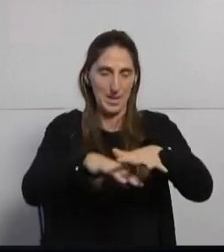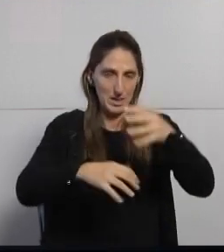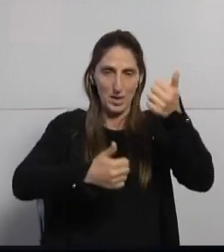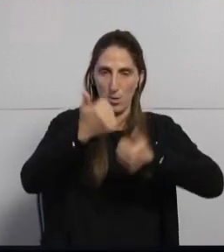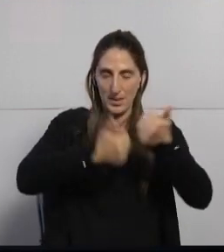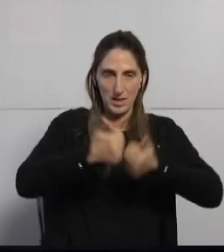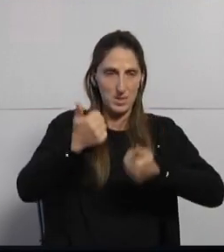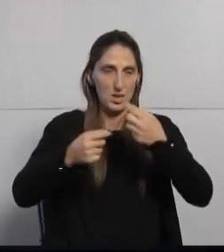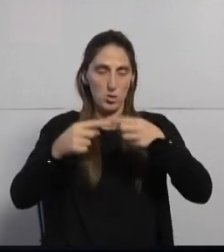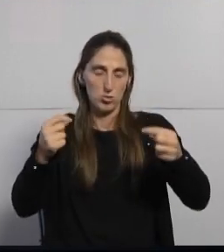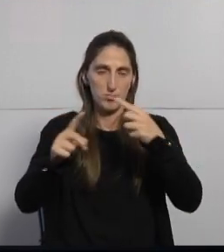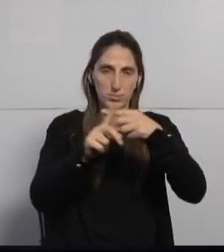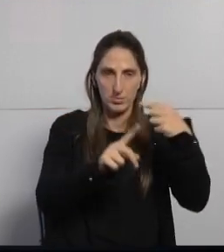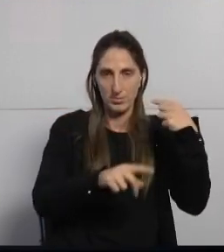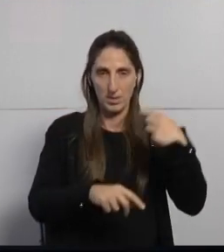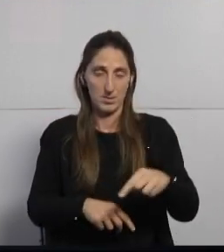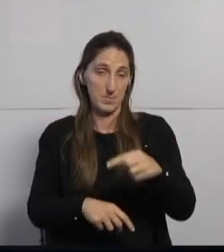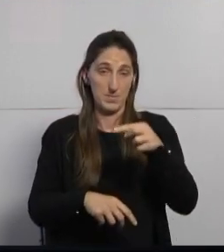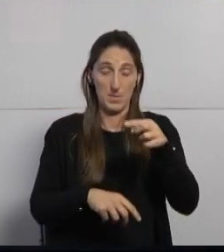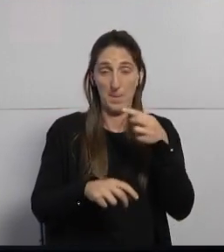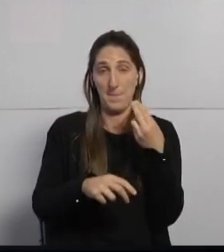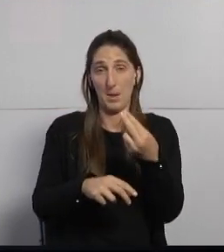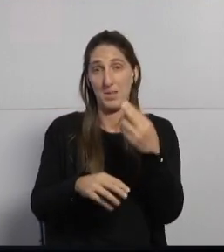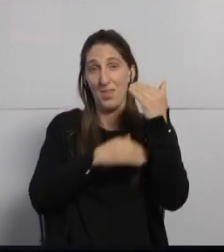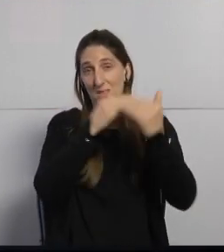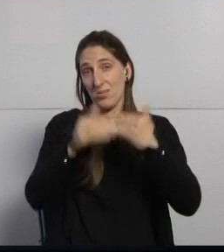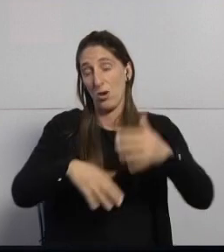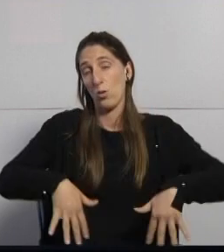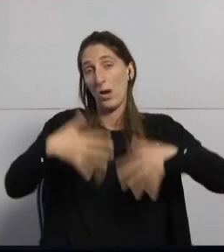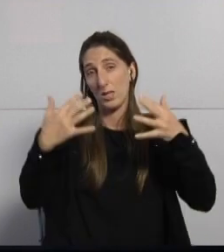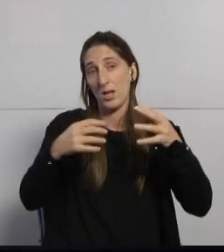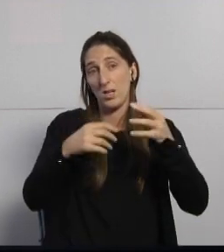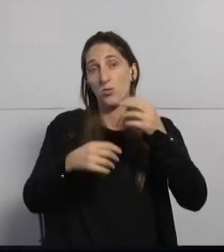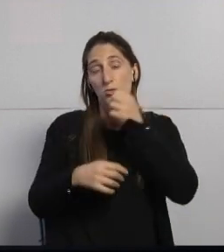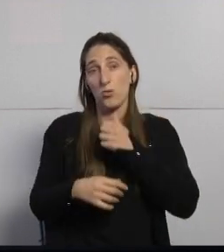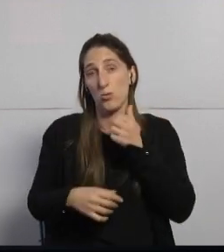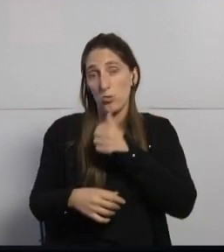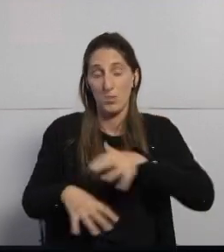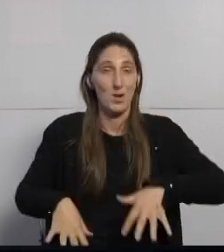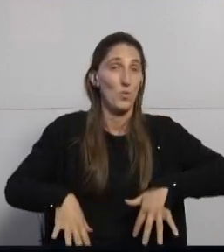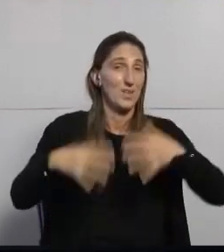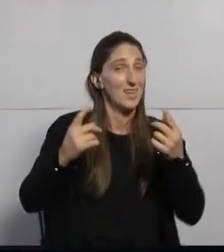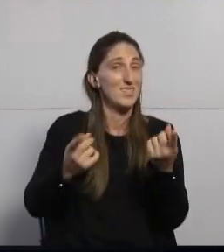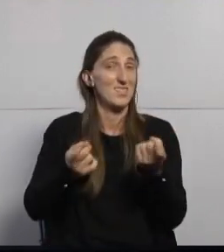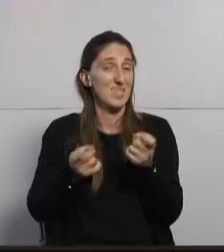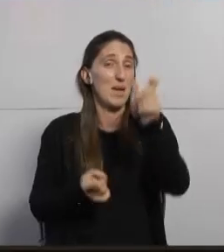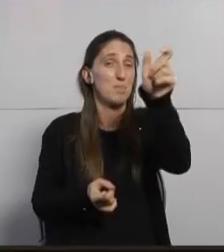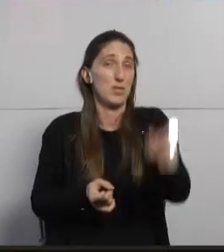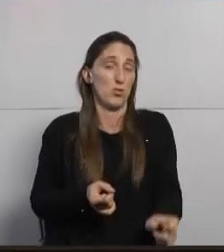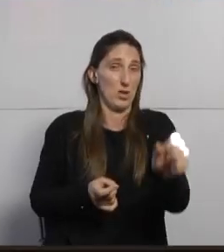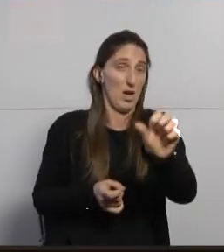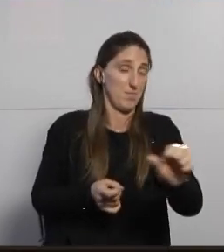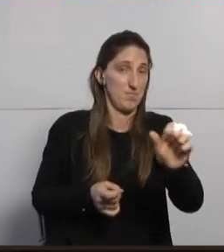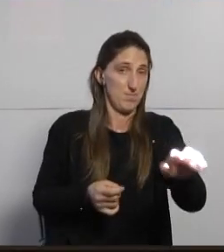competencias y habilidades bastante interesantes que nos permiten básicamente desarrollar cualquier tipo de solución para cualquier necesidad de un cliente. Aquí